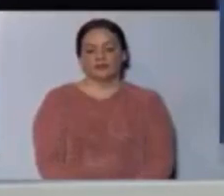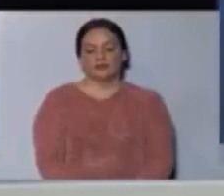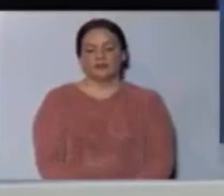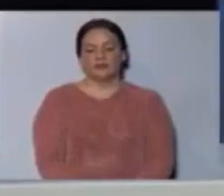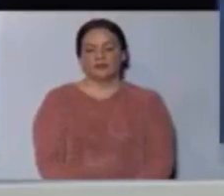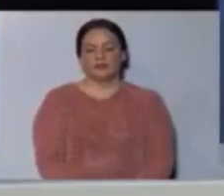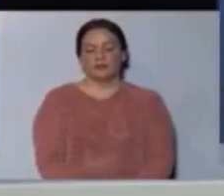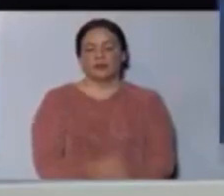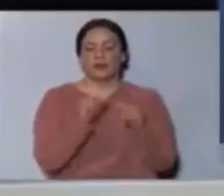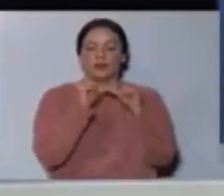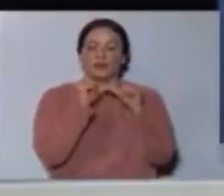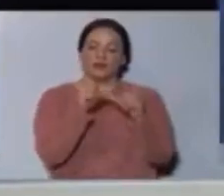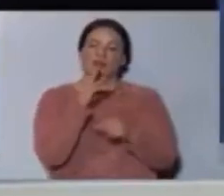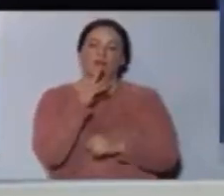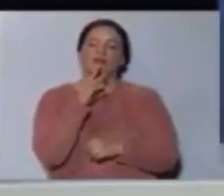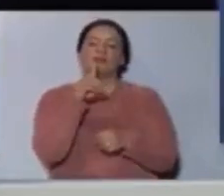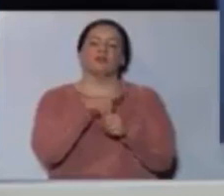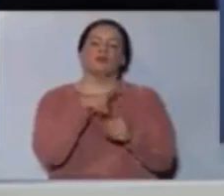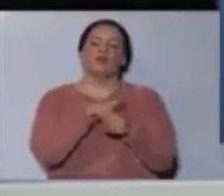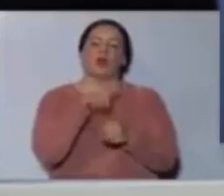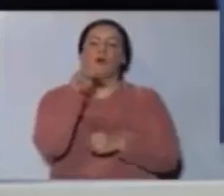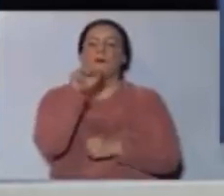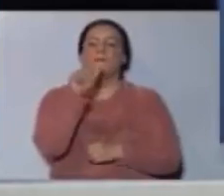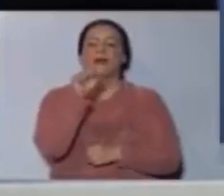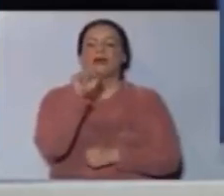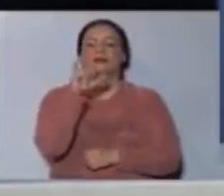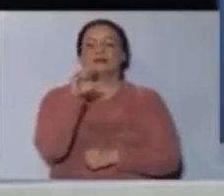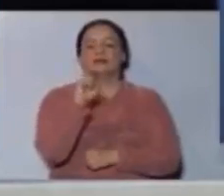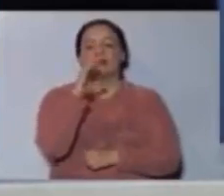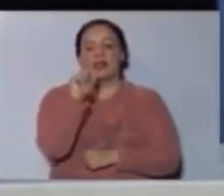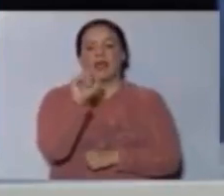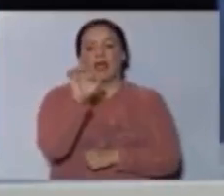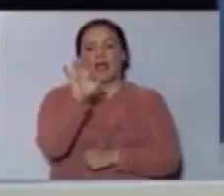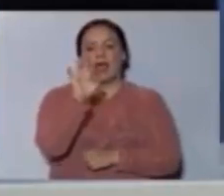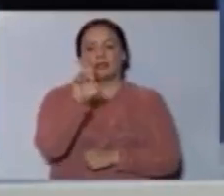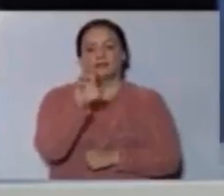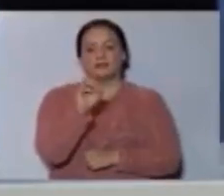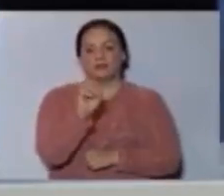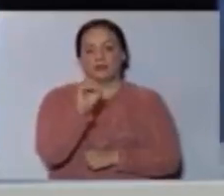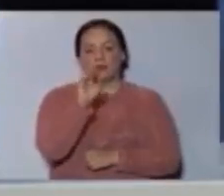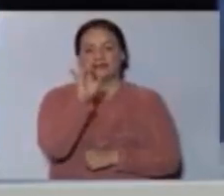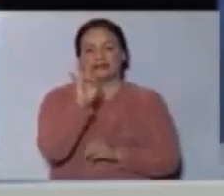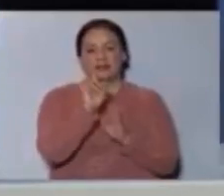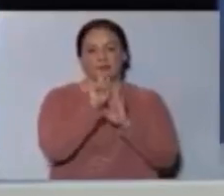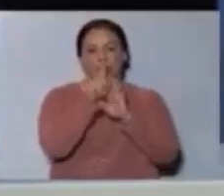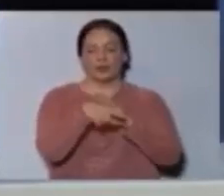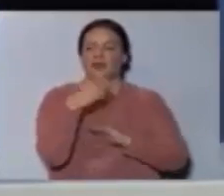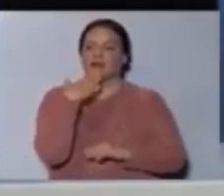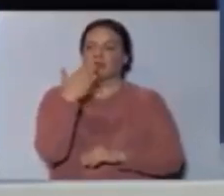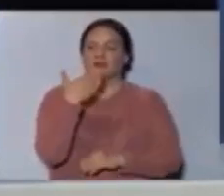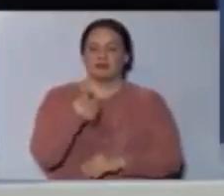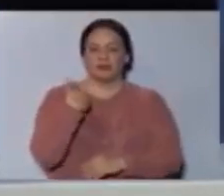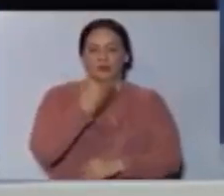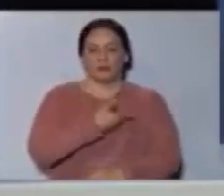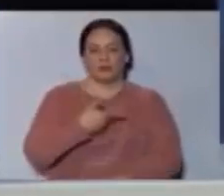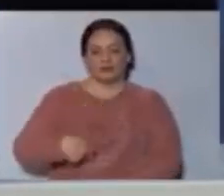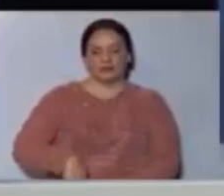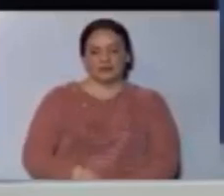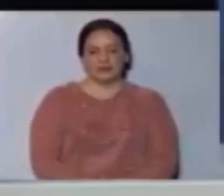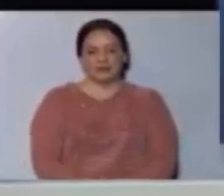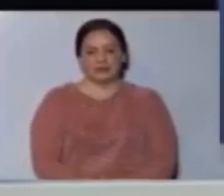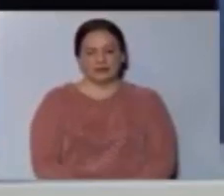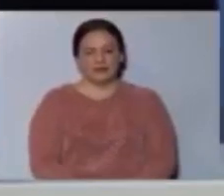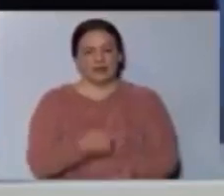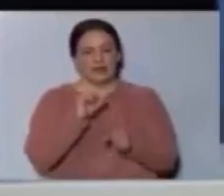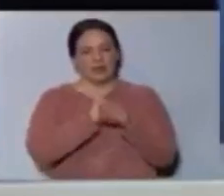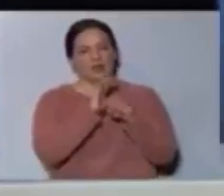En el uso de la palabra, el diputado Macís Castro, hasta por 7 minutos. Muchas gracias, señor presidente.